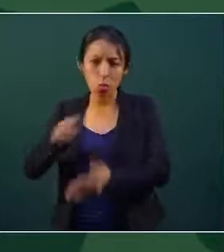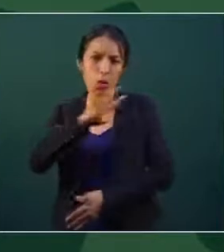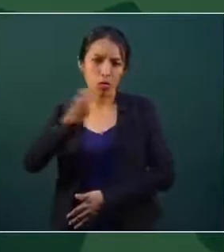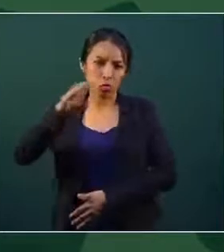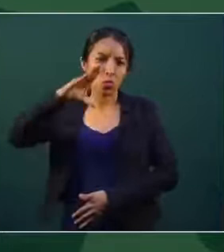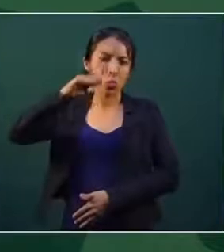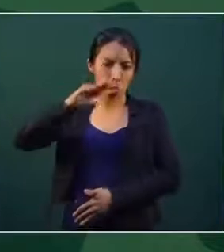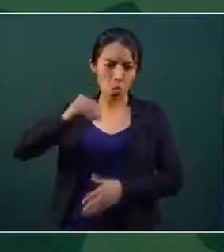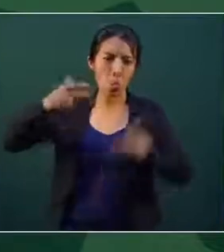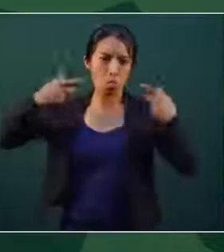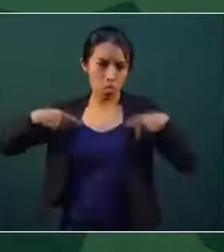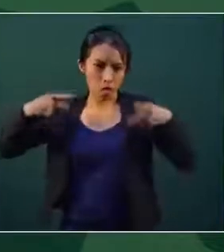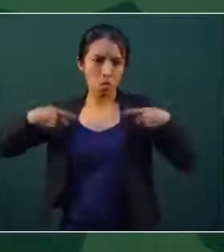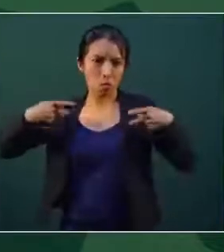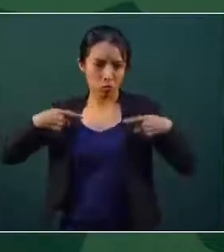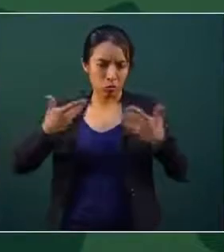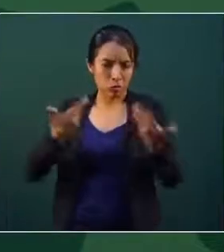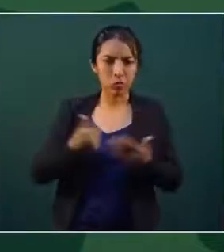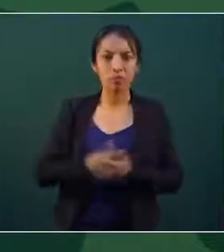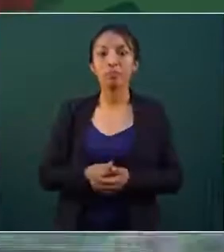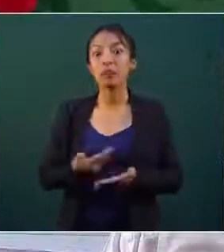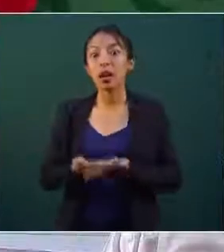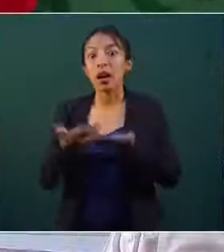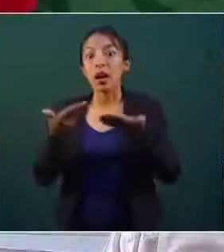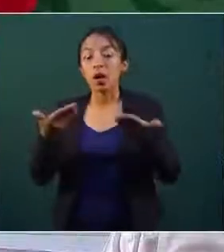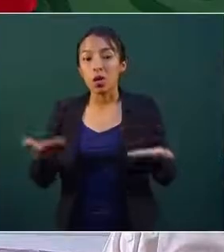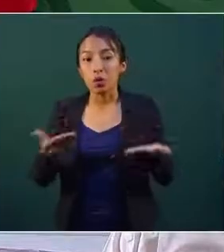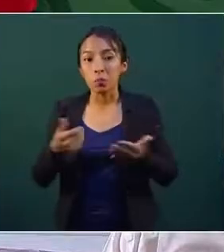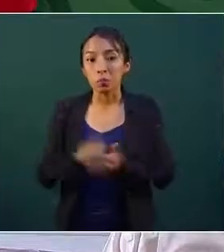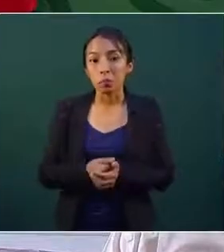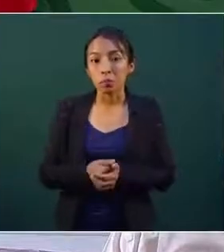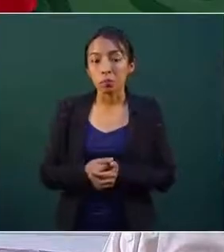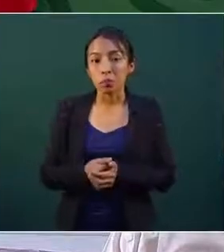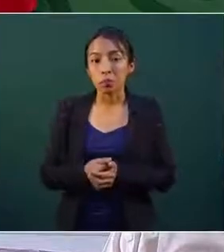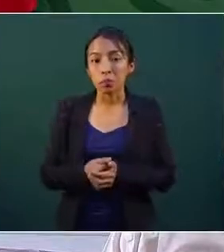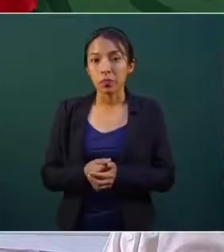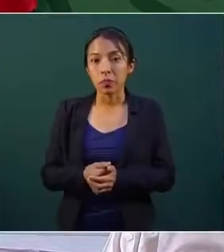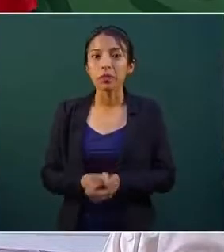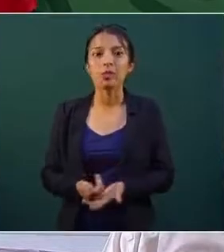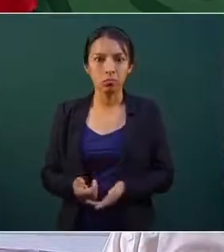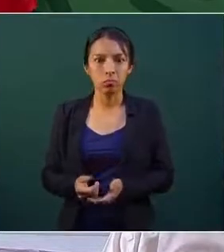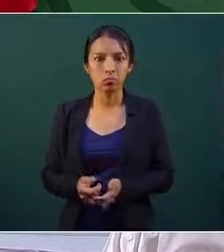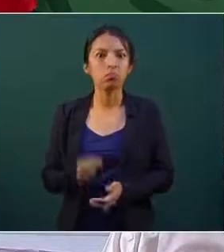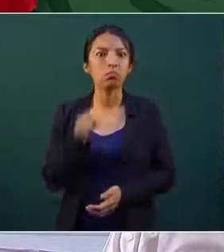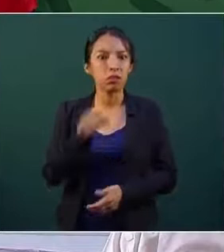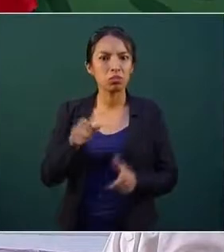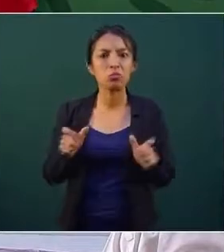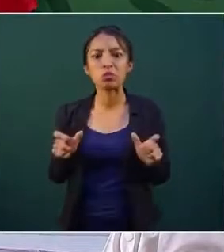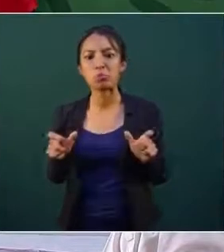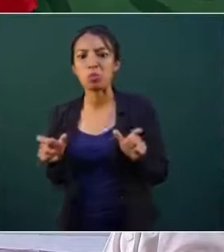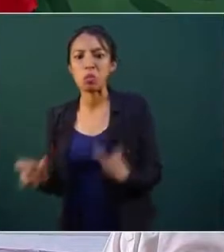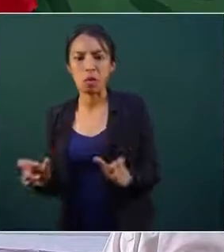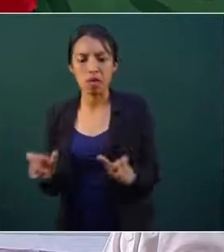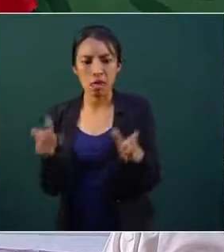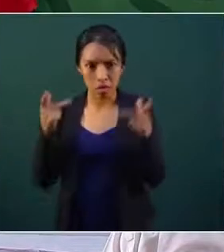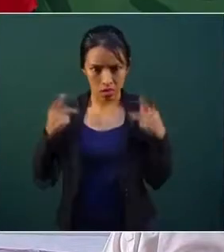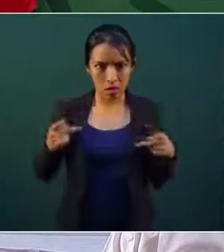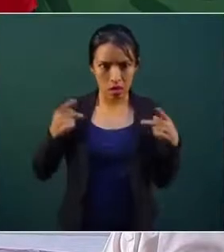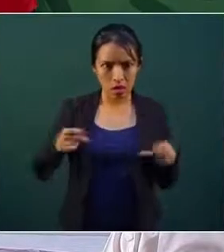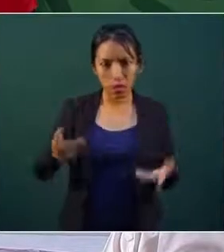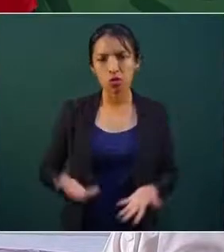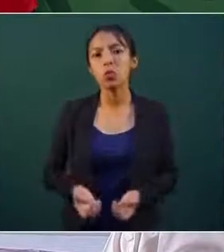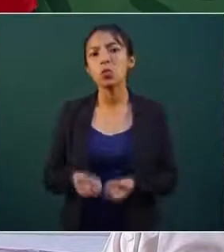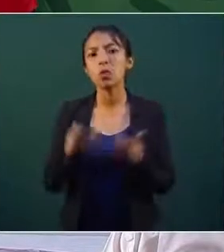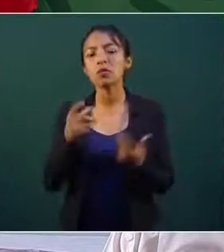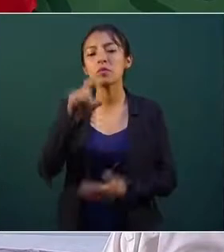efectivos. El despliegue operativo de la Fuerza del Estado en cuanto a la seguridad pública cuentan con